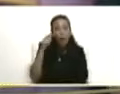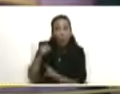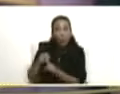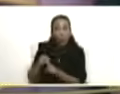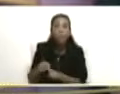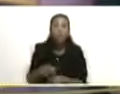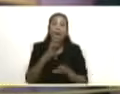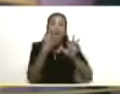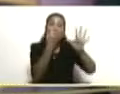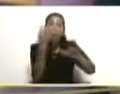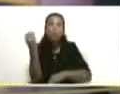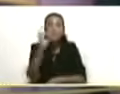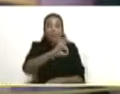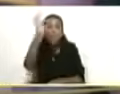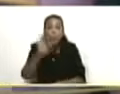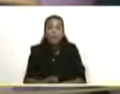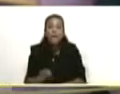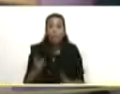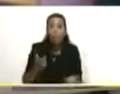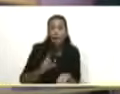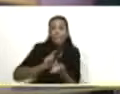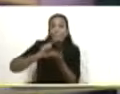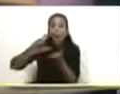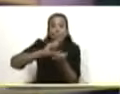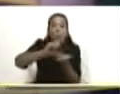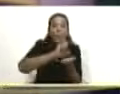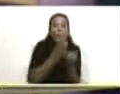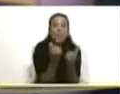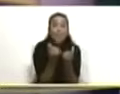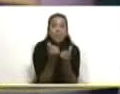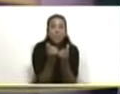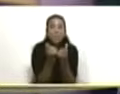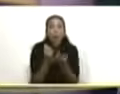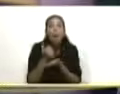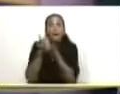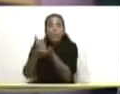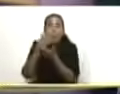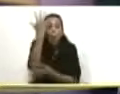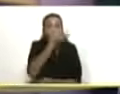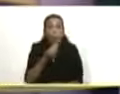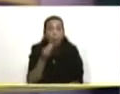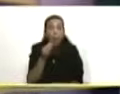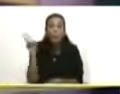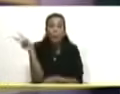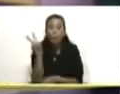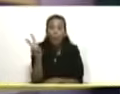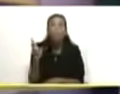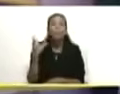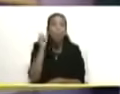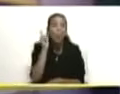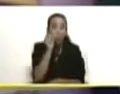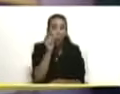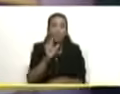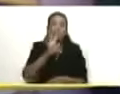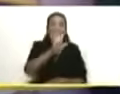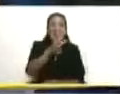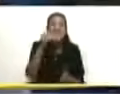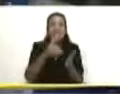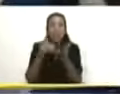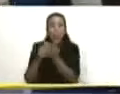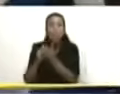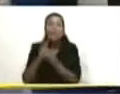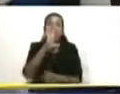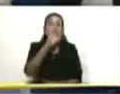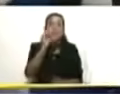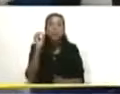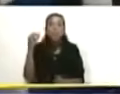el 80% de los financiamientos de emprendimiento de todo el país para los jóvenes venezolanos y venezolanas. 500.000 jóvenes